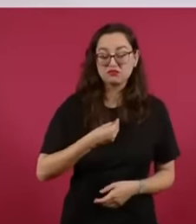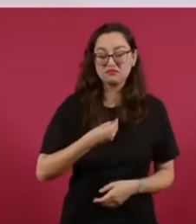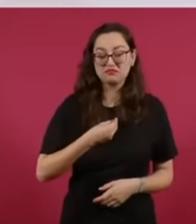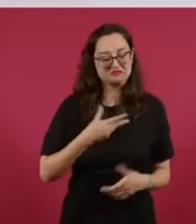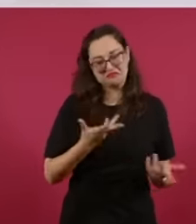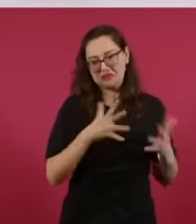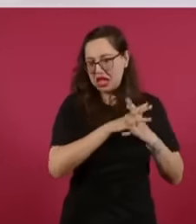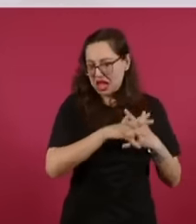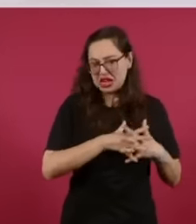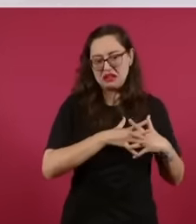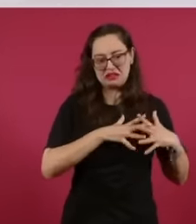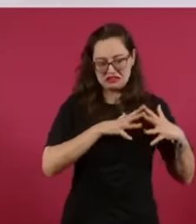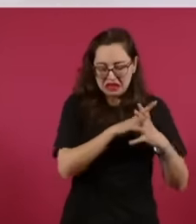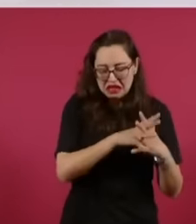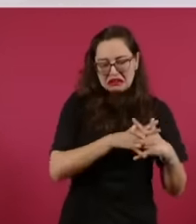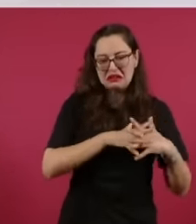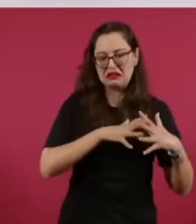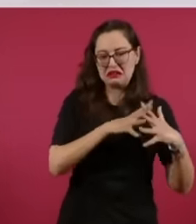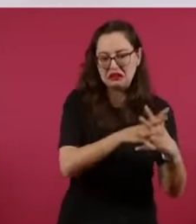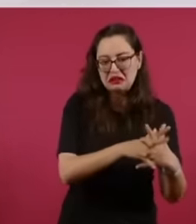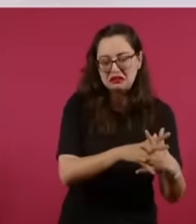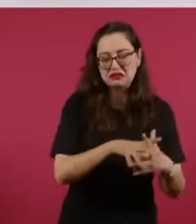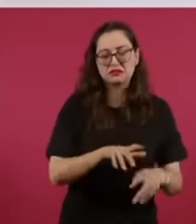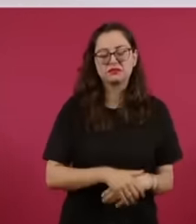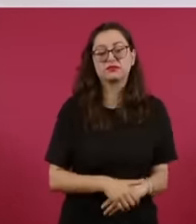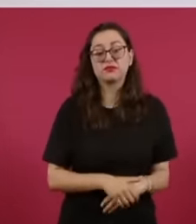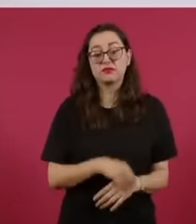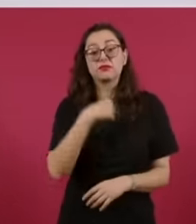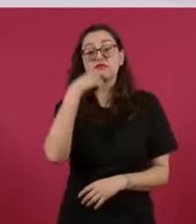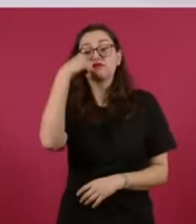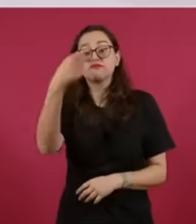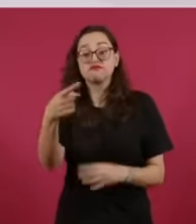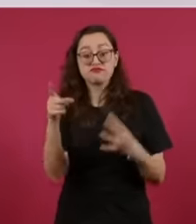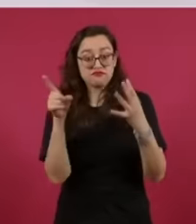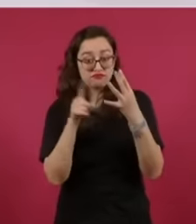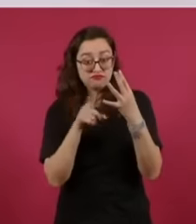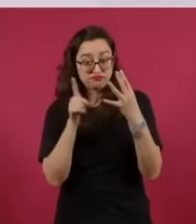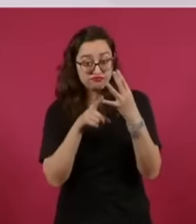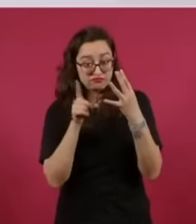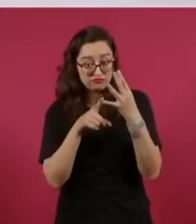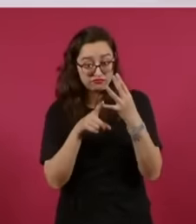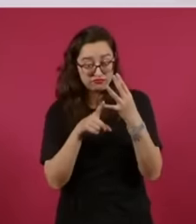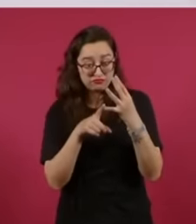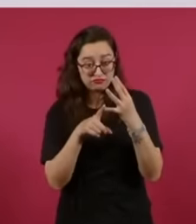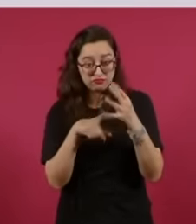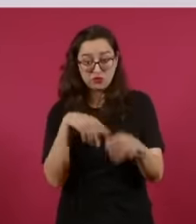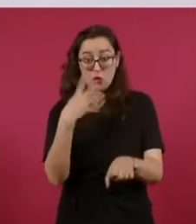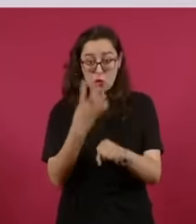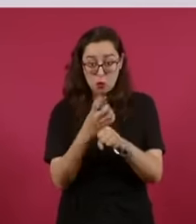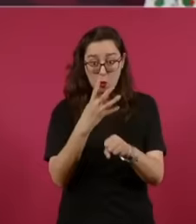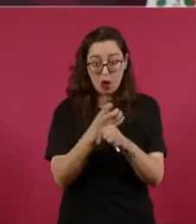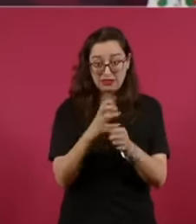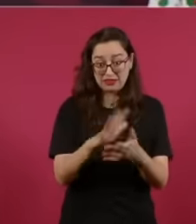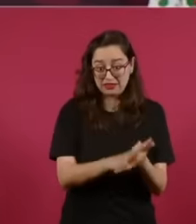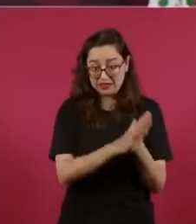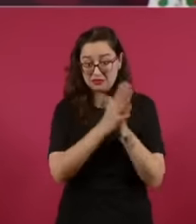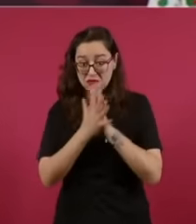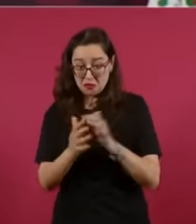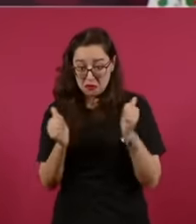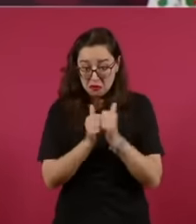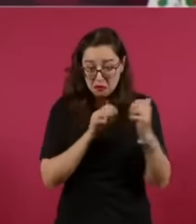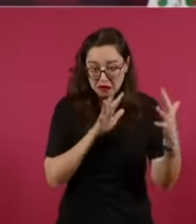presentaron. Y yo dije, la cuarta transformación la vamos a llevar a cabo de manera